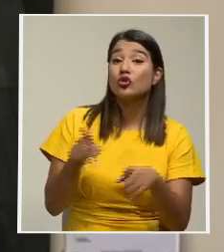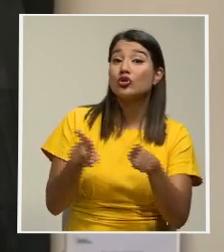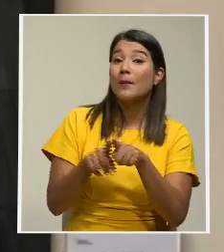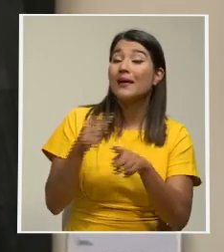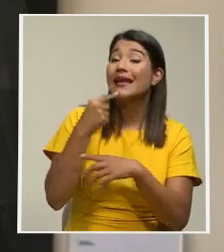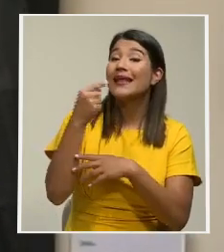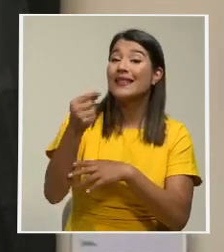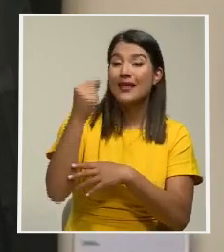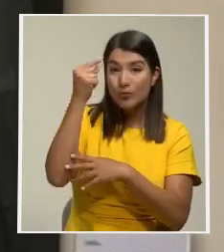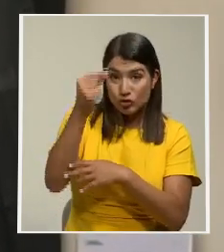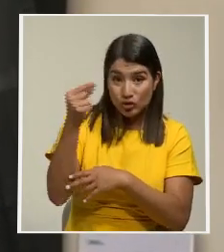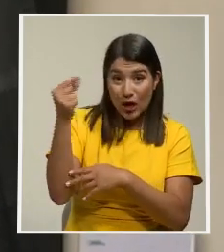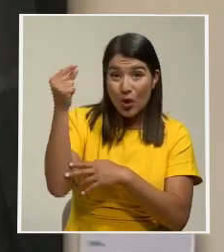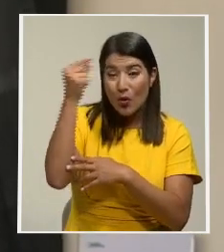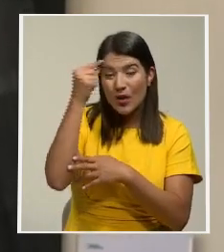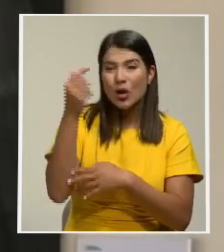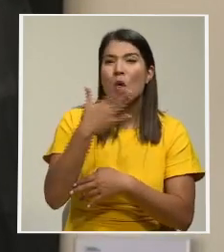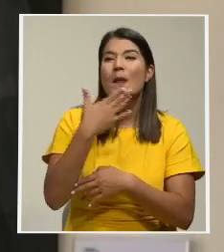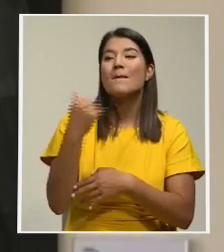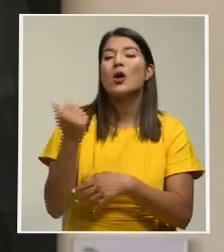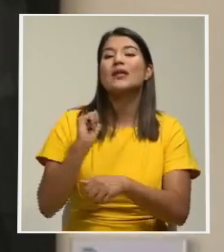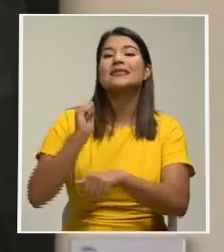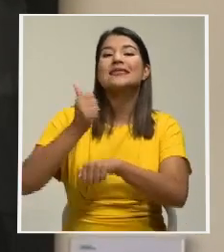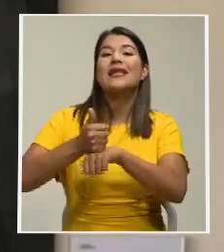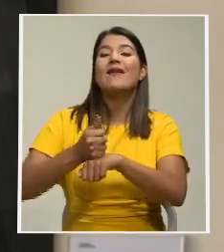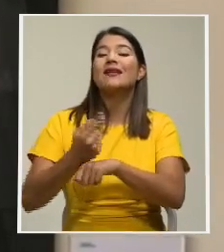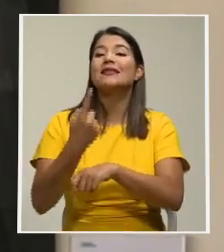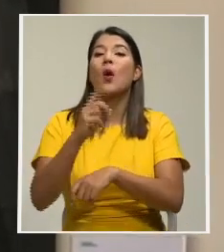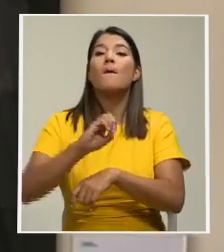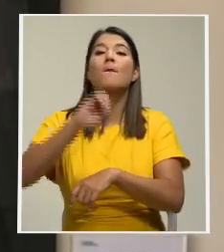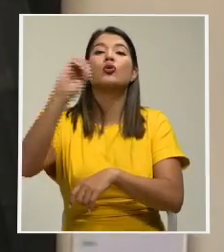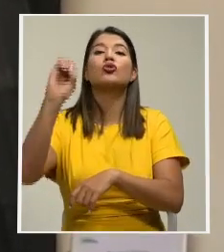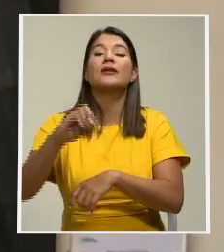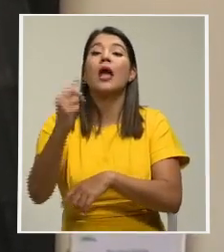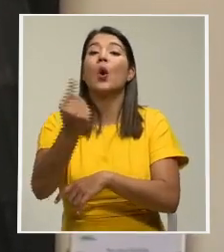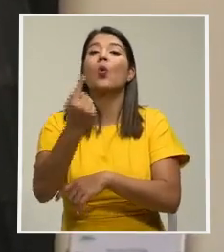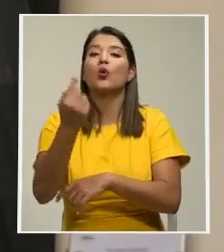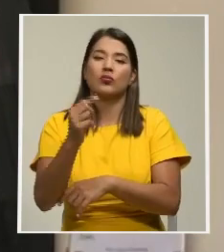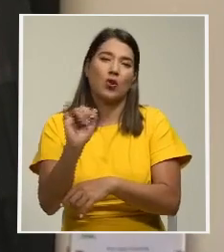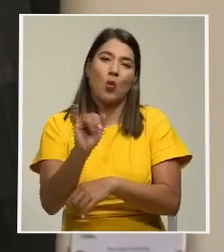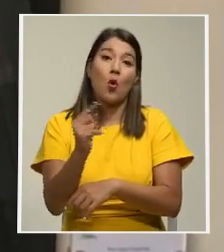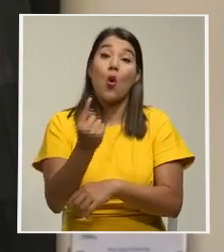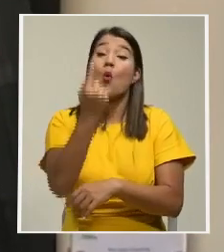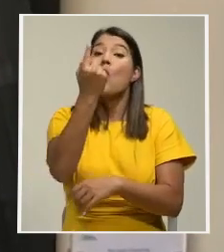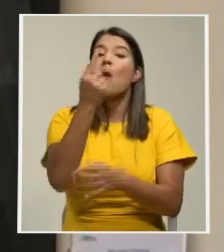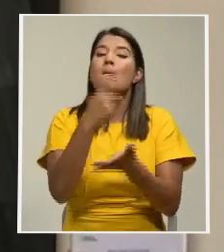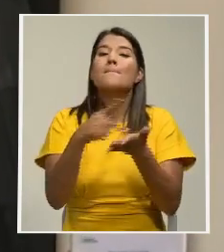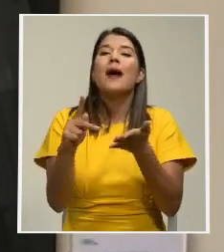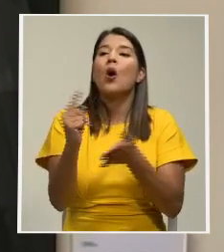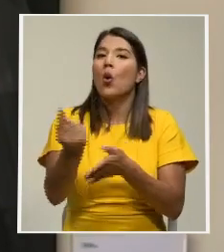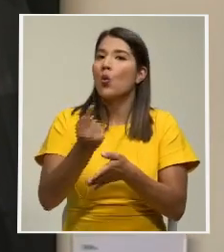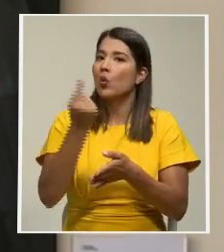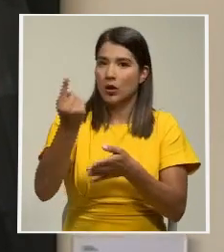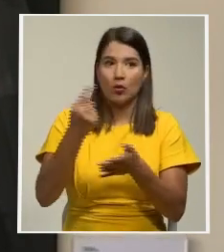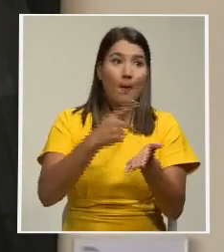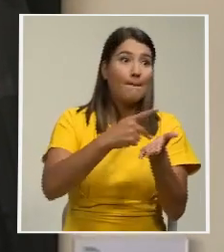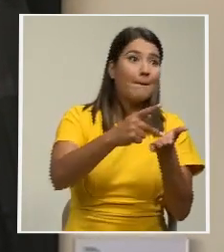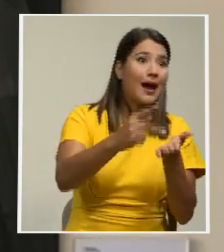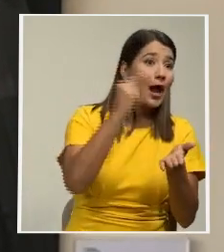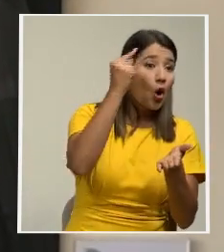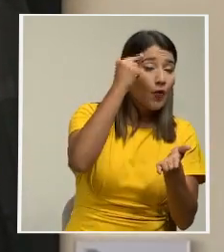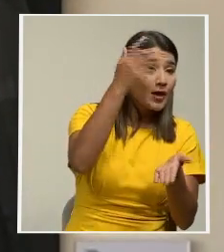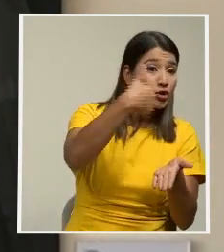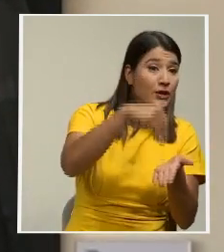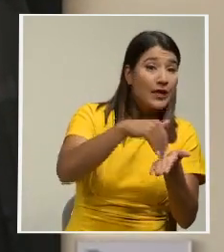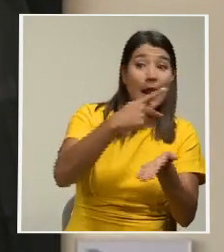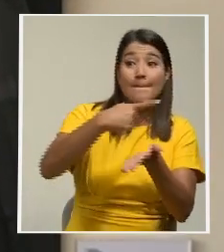que la sustituya por un dividendo único, un pago impositivo único al Estado, que